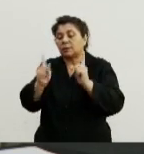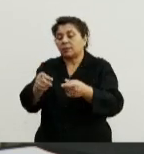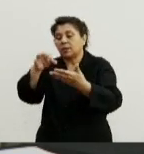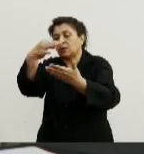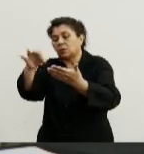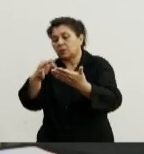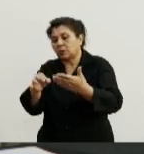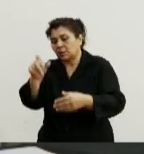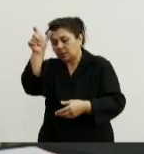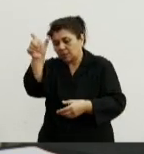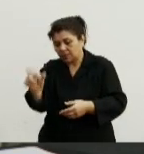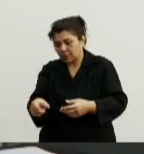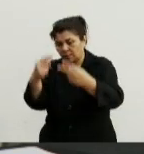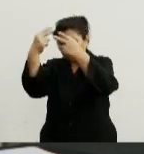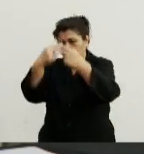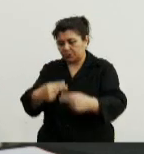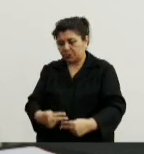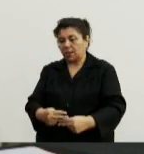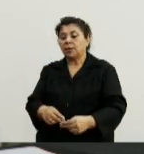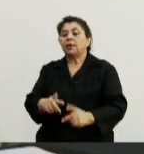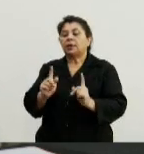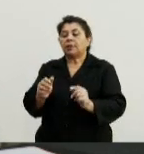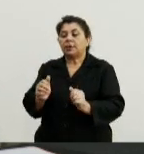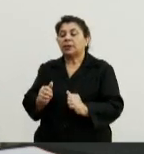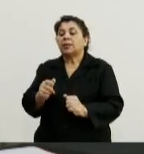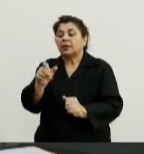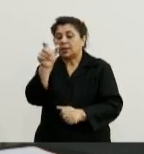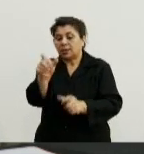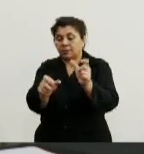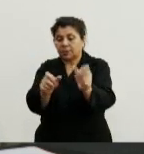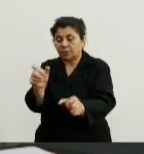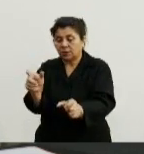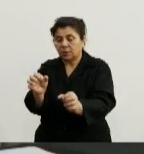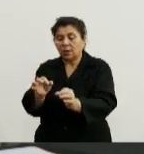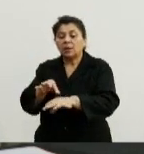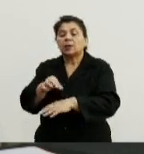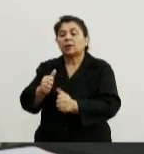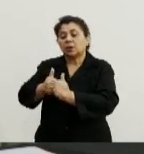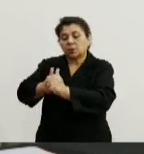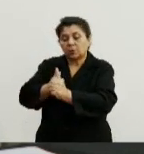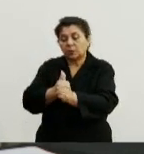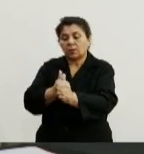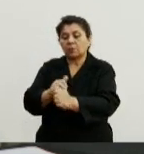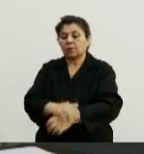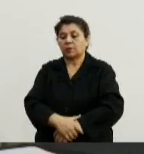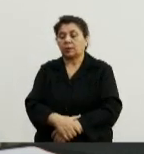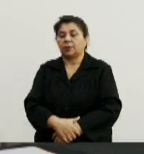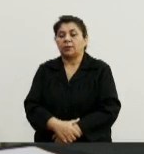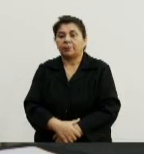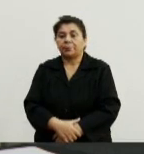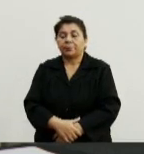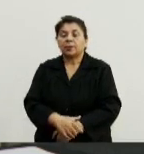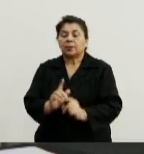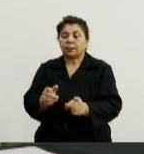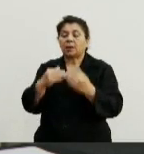quienes llegan y custodiando el arribo de todas las personas en san juan así que bueno aprovechó también para